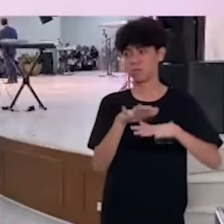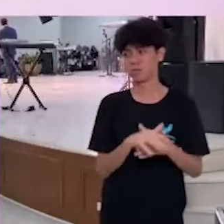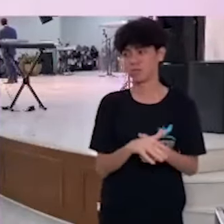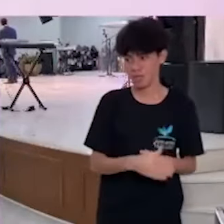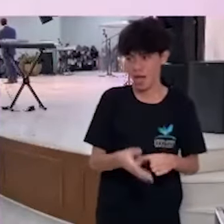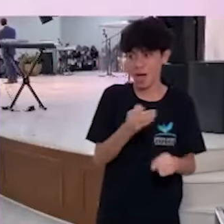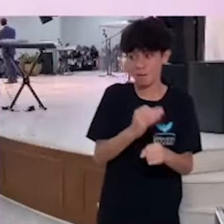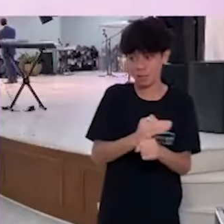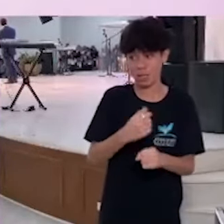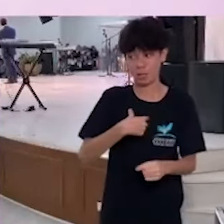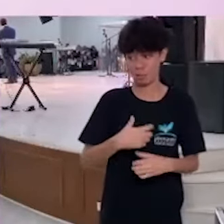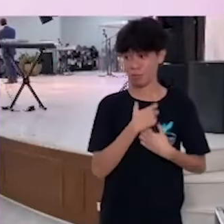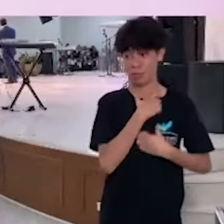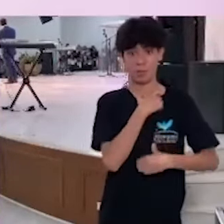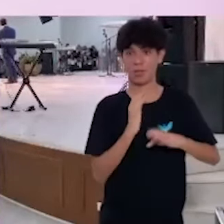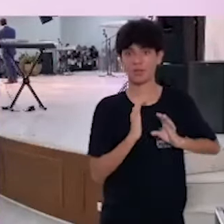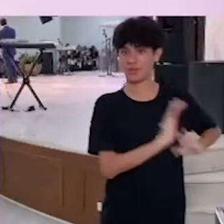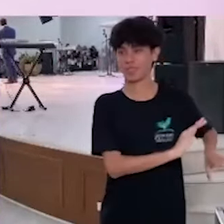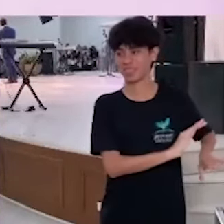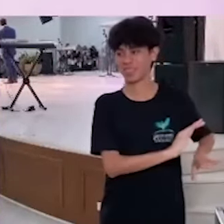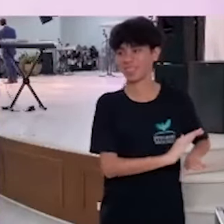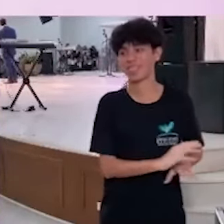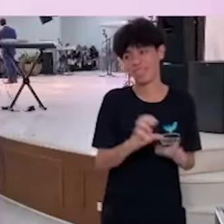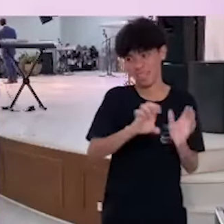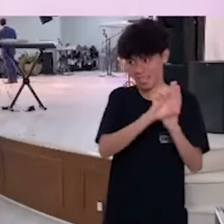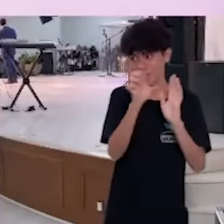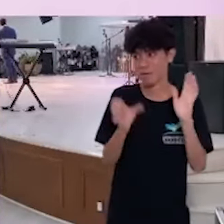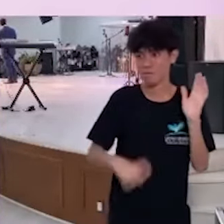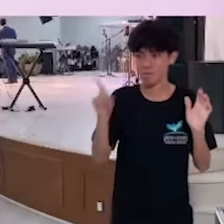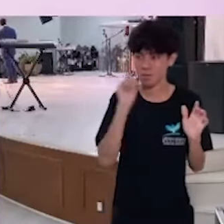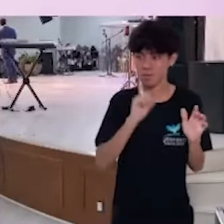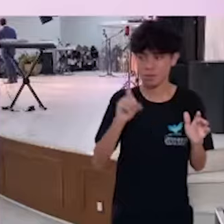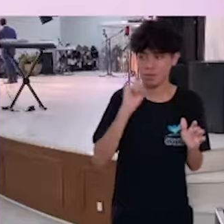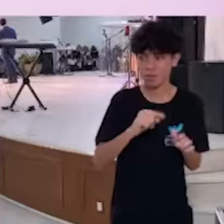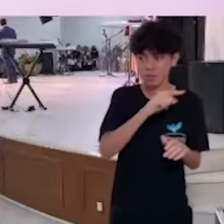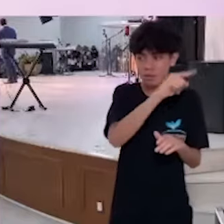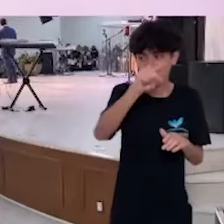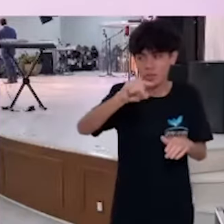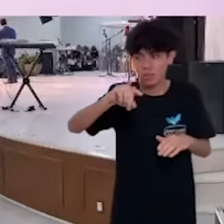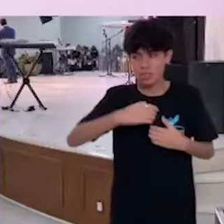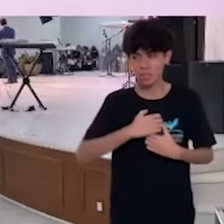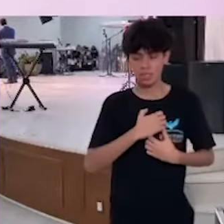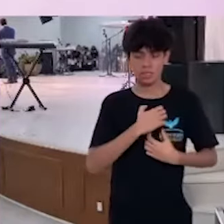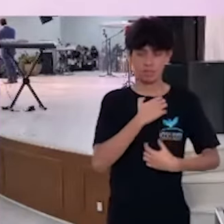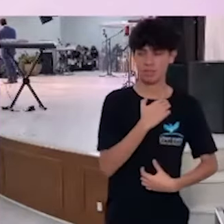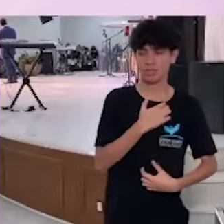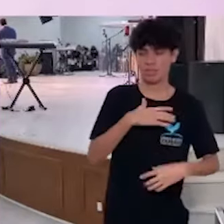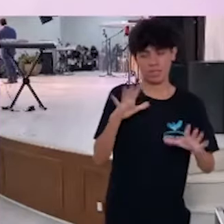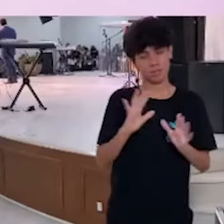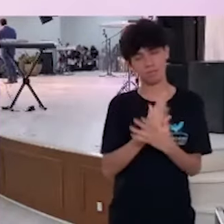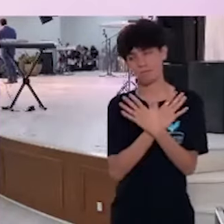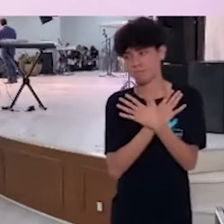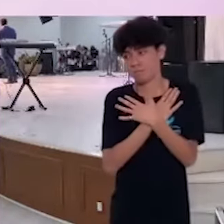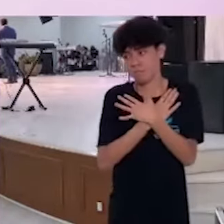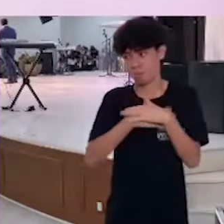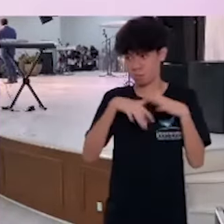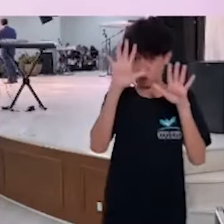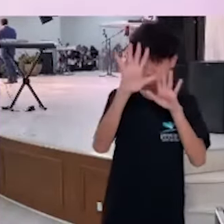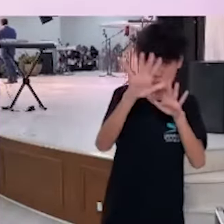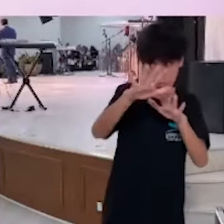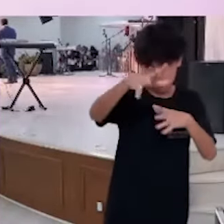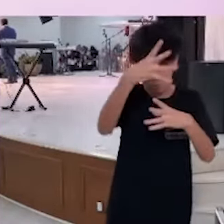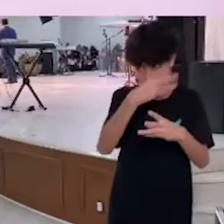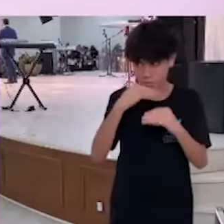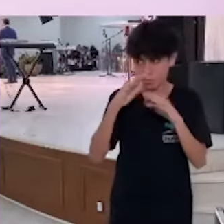¡Ay, pastor, es las maripositas en su corbata! ¡Qué bien le quedan! ¿Verdad? Ese amarillito del saco que se puso, no, es que como